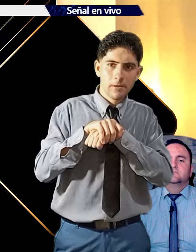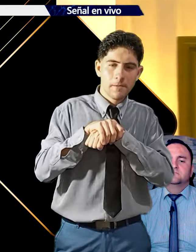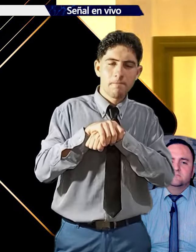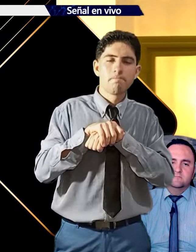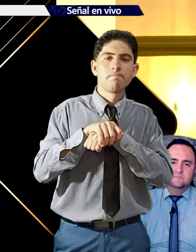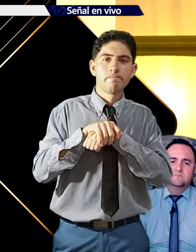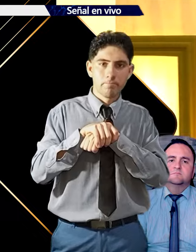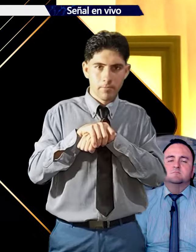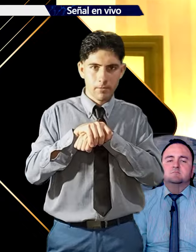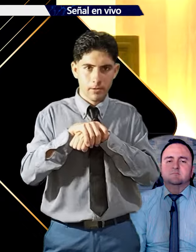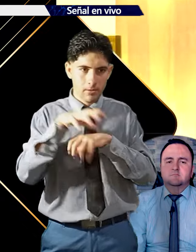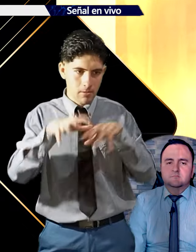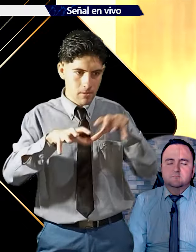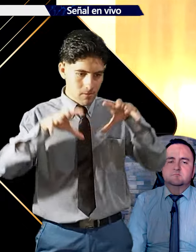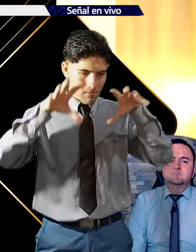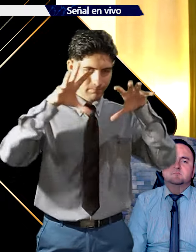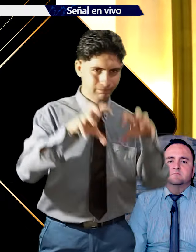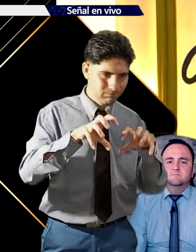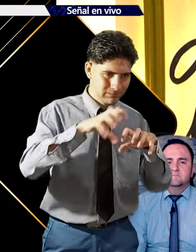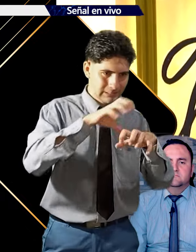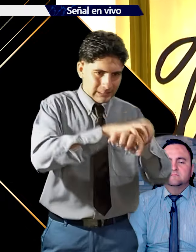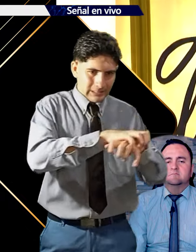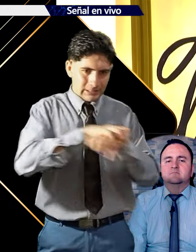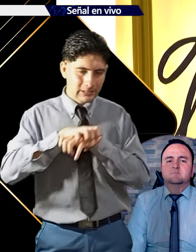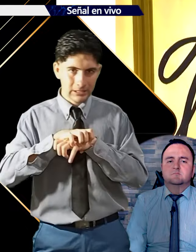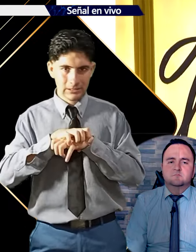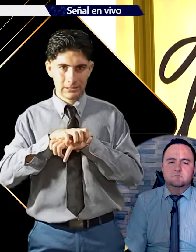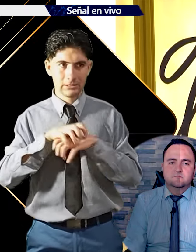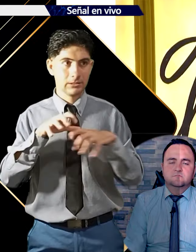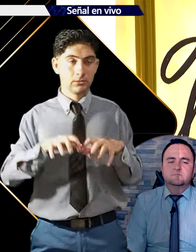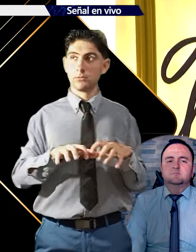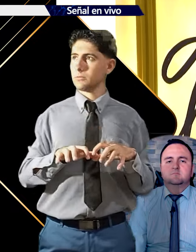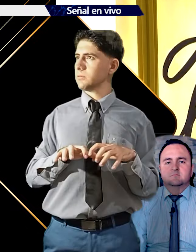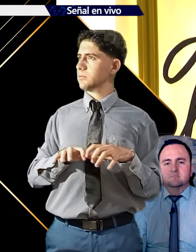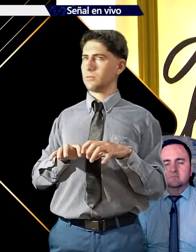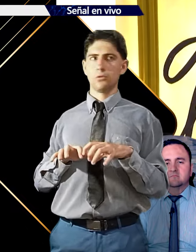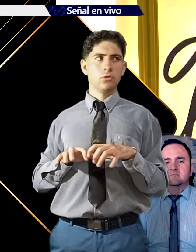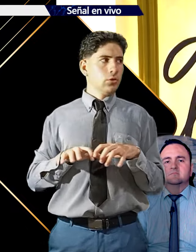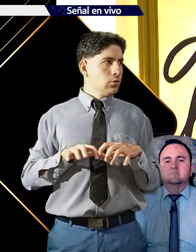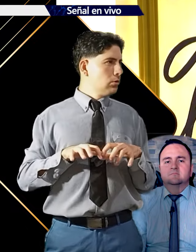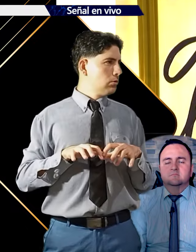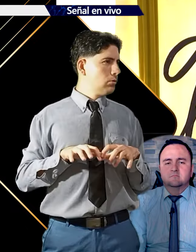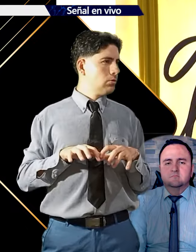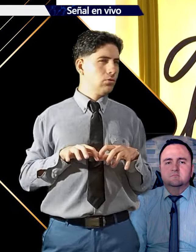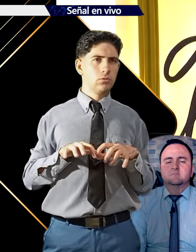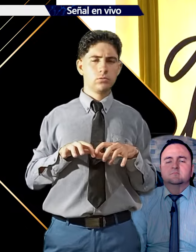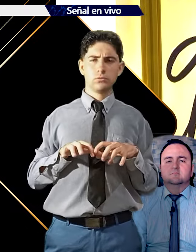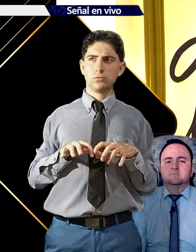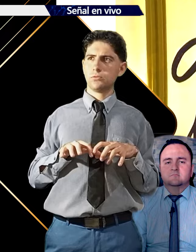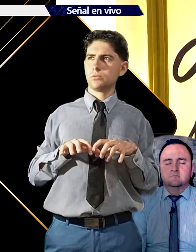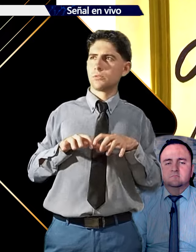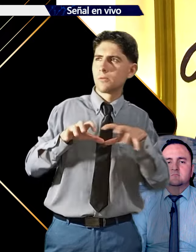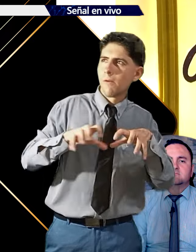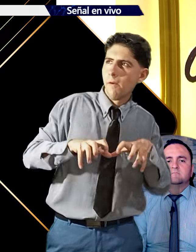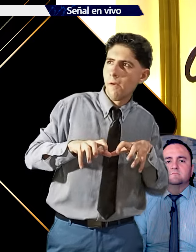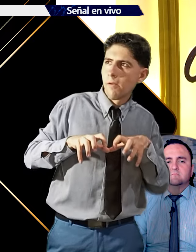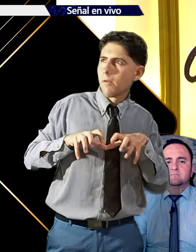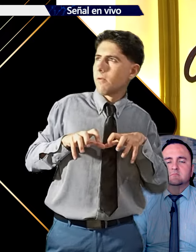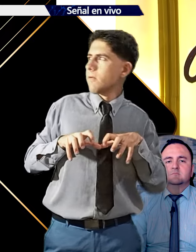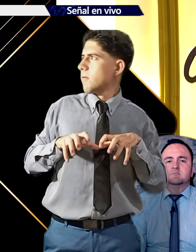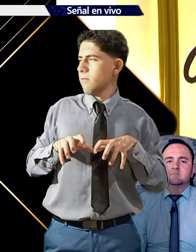hizo? Se tiró sobre la presa, se tiró con sus patas, se tiró ahí y levantó la cabeza con esa melena que